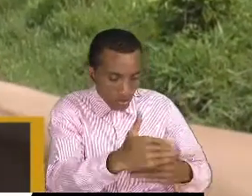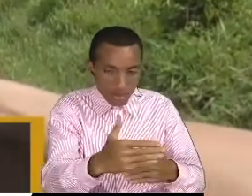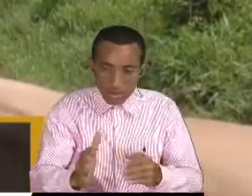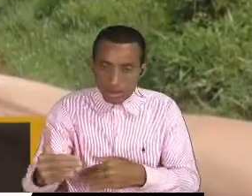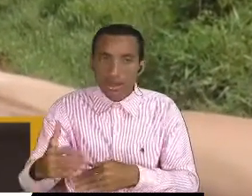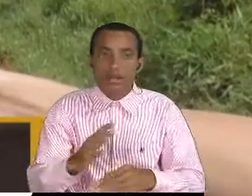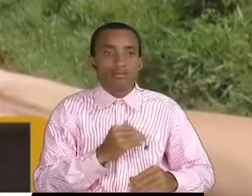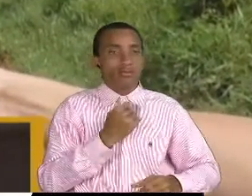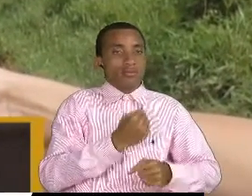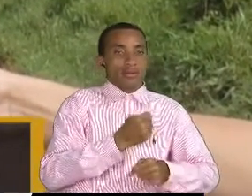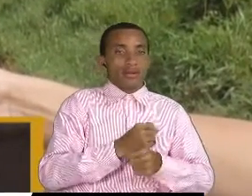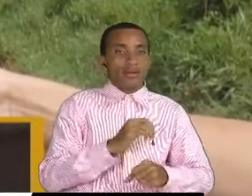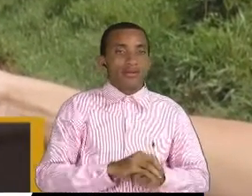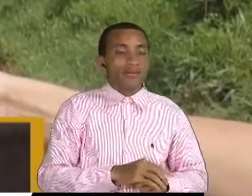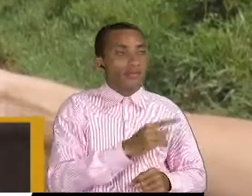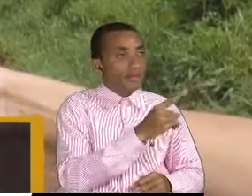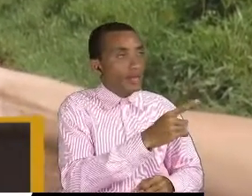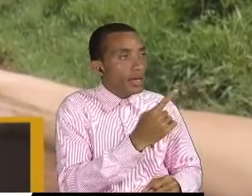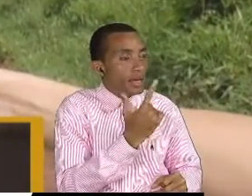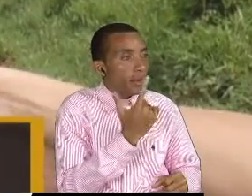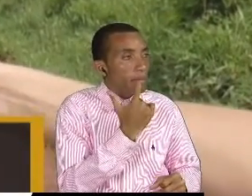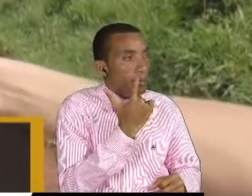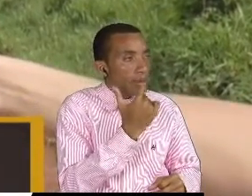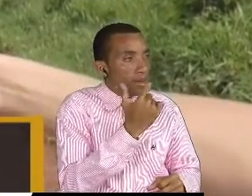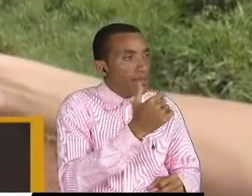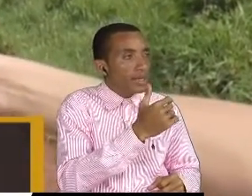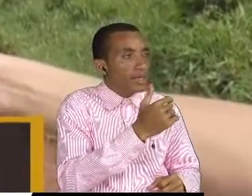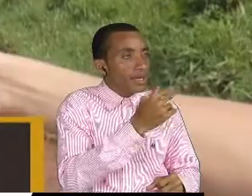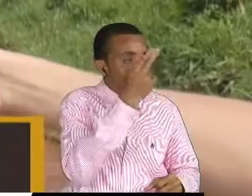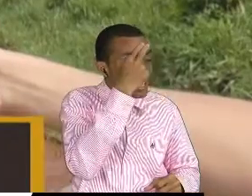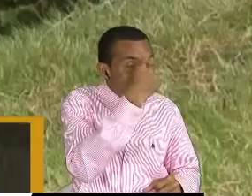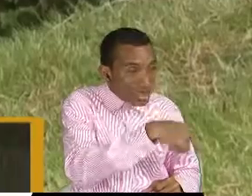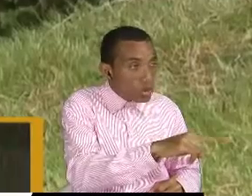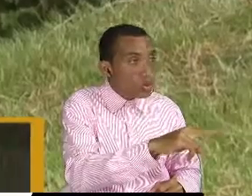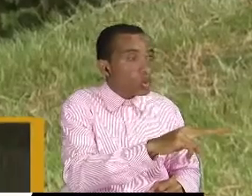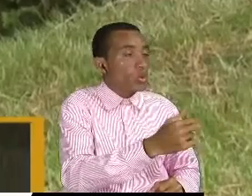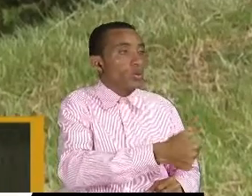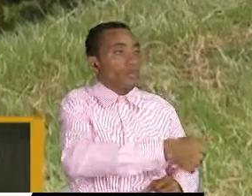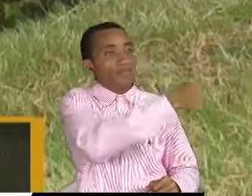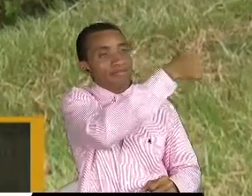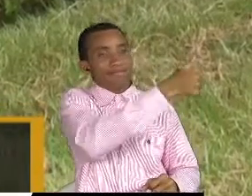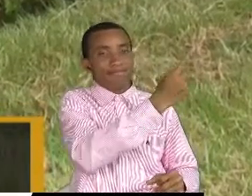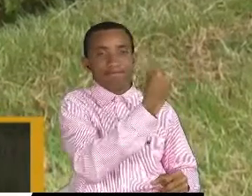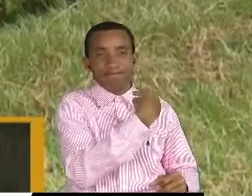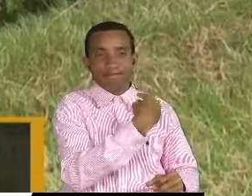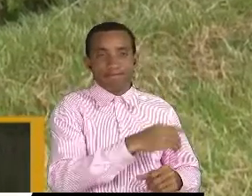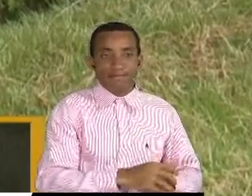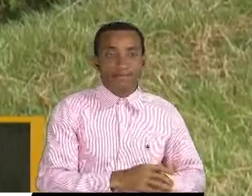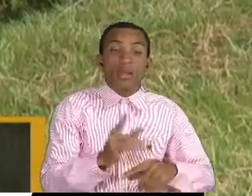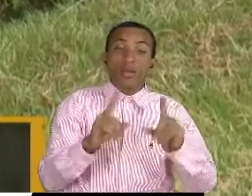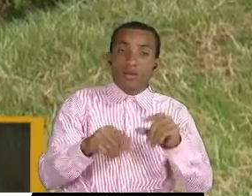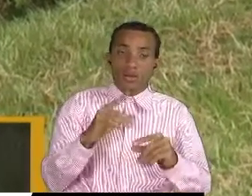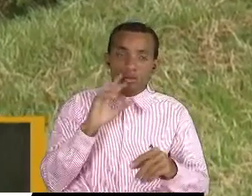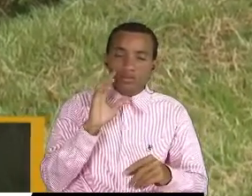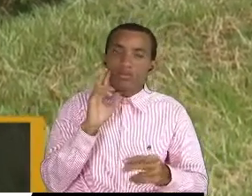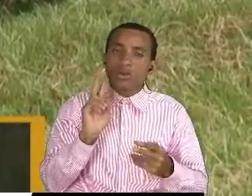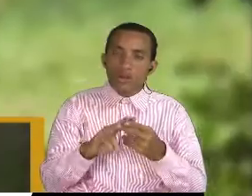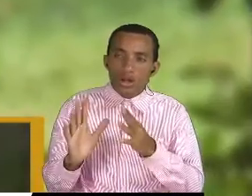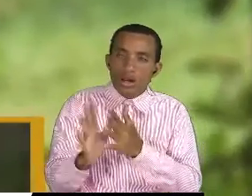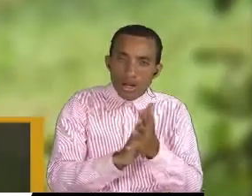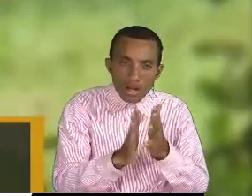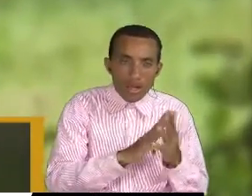el papá del patrón mío. Que el hijo del patrón mío. Según algunas informaciones conocidas por Enlace Noticias, el hombre